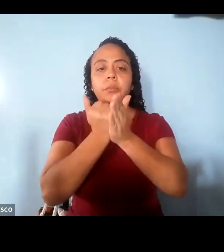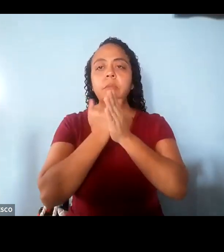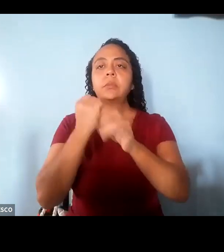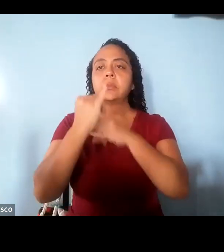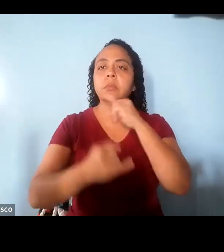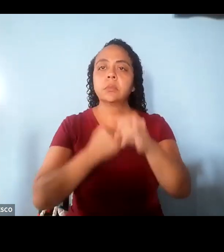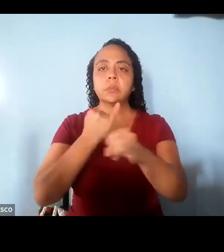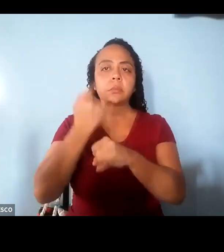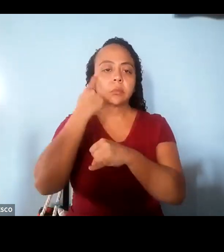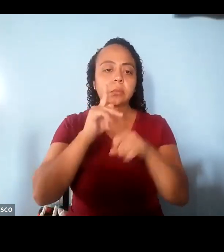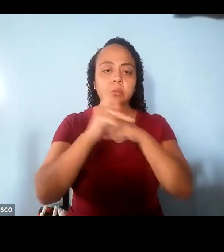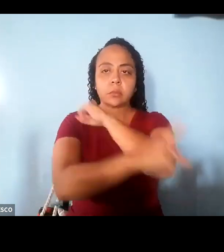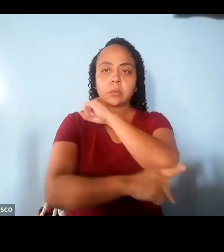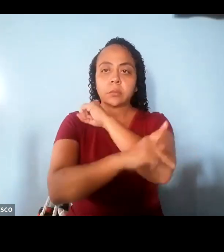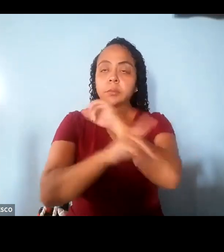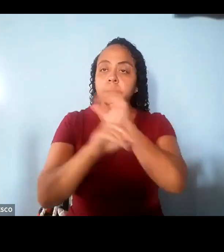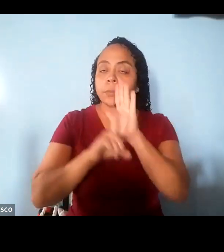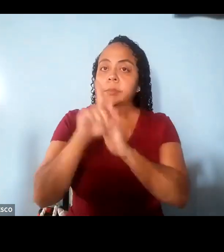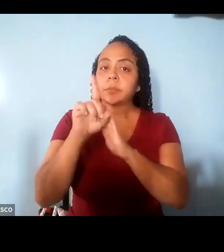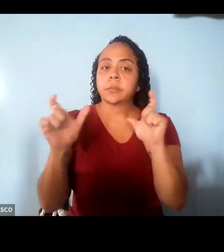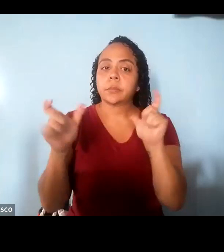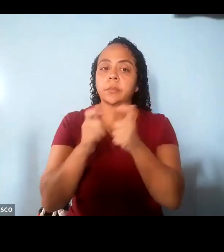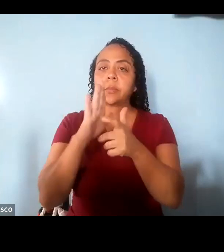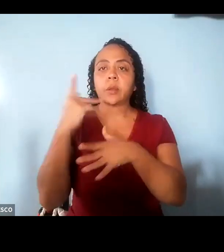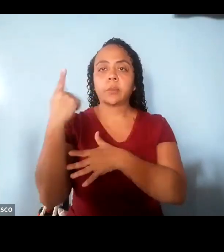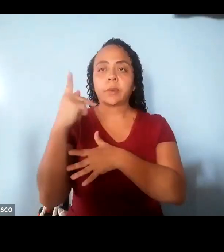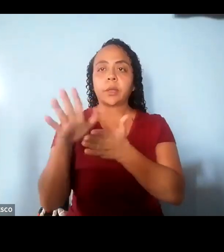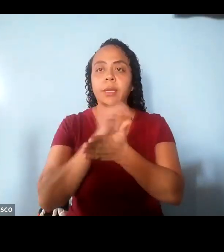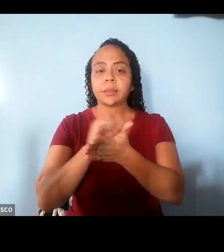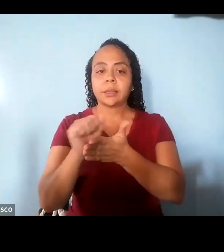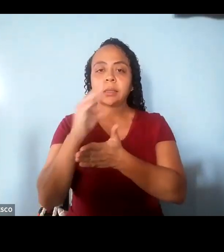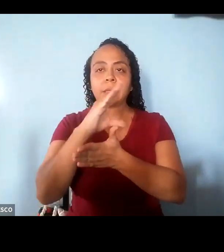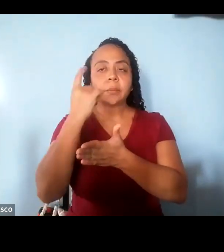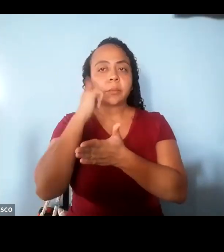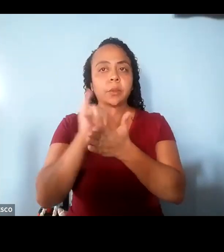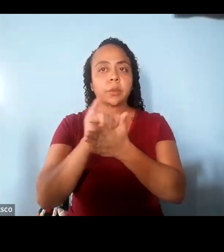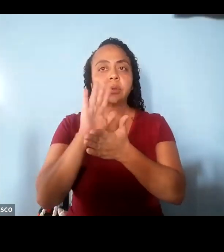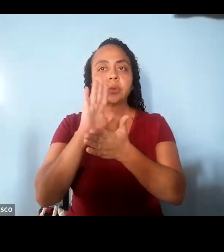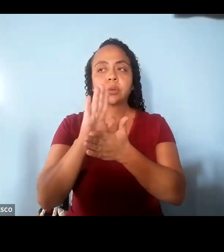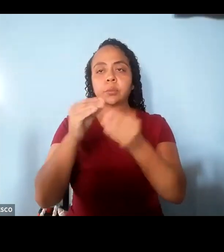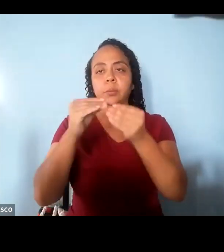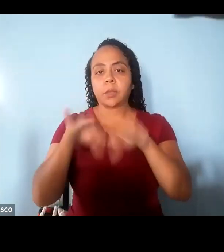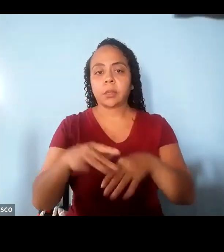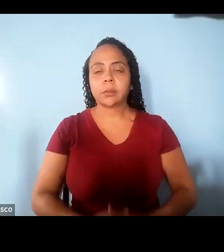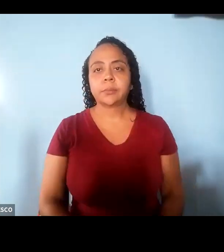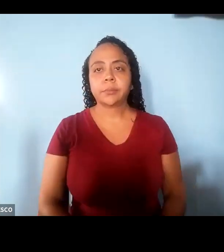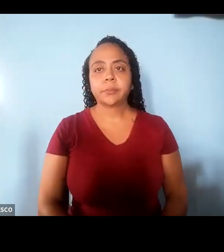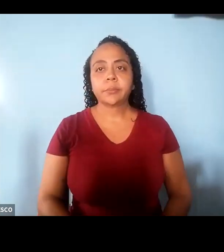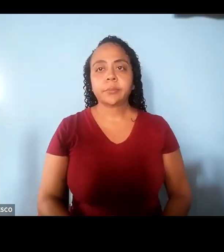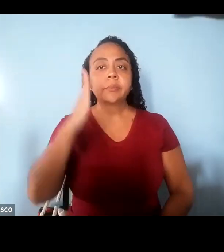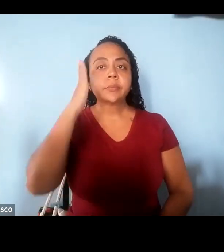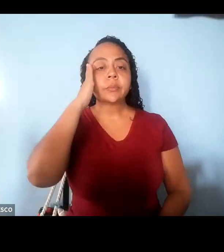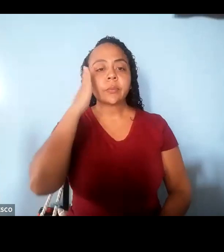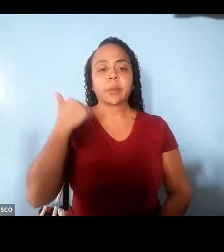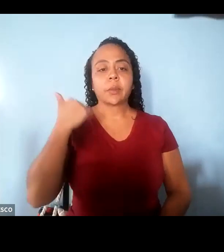para que los países en desarrollo reduzcan su riesgo de desastres y por ende sus potenciales pérdidas sabemos que tenemos un